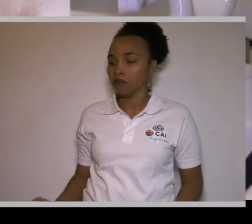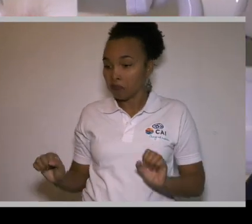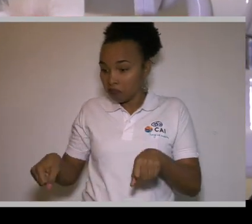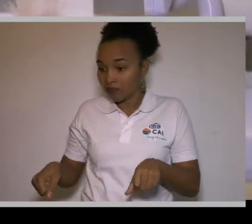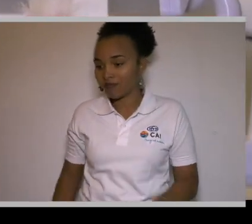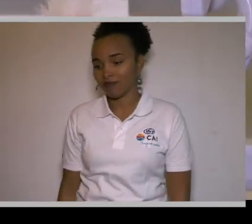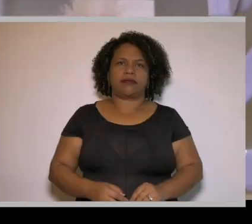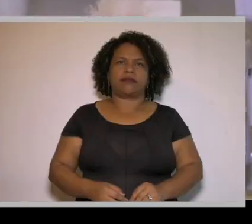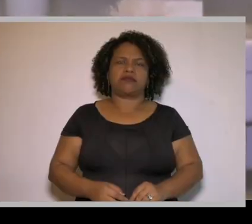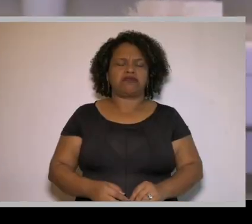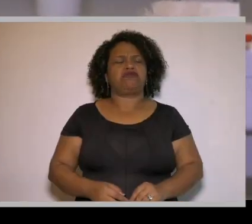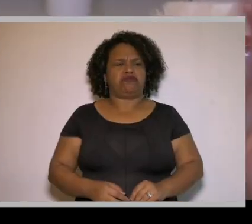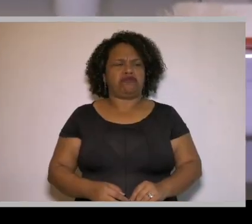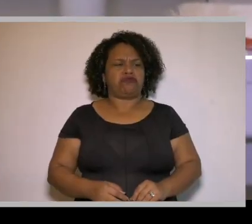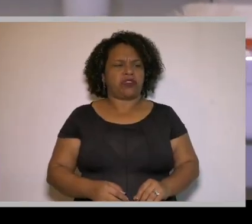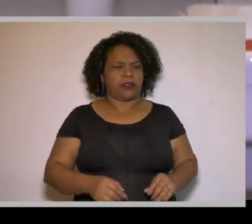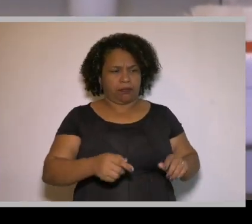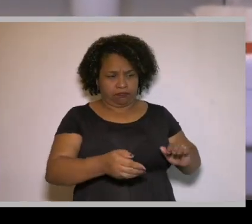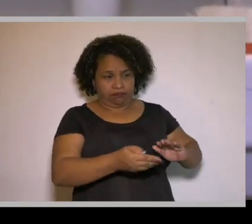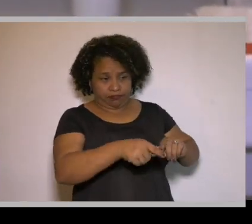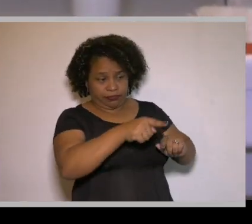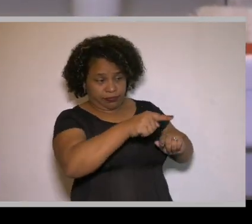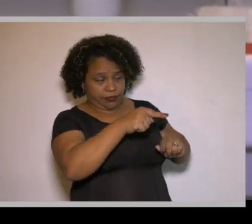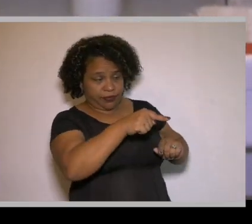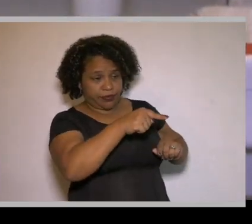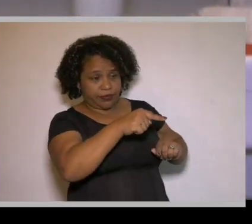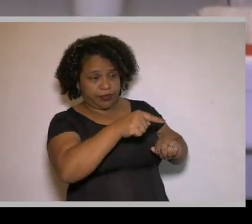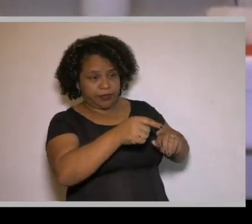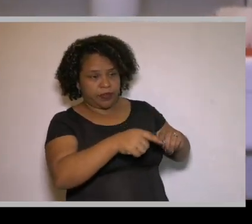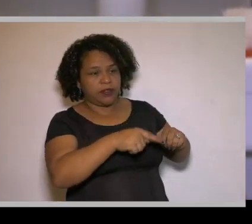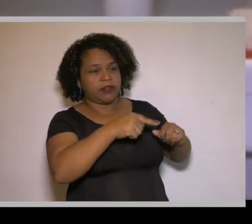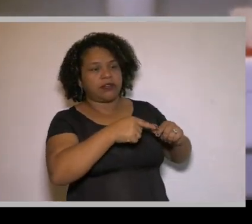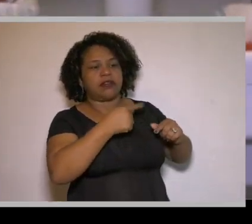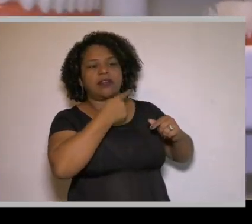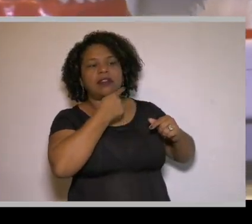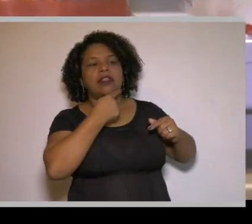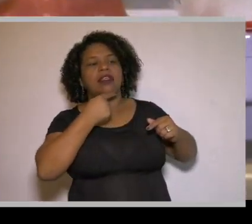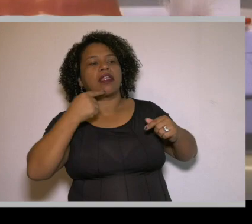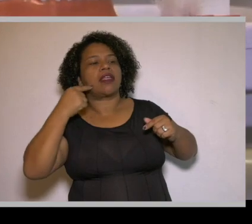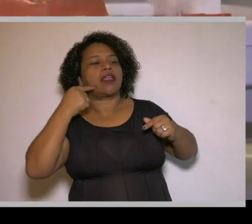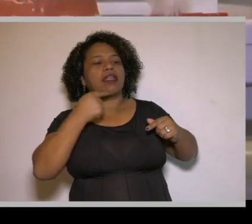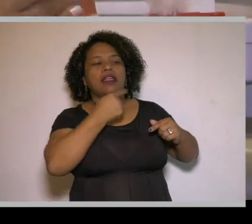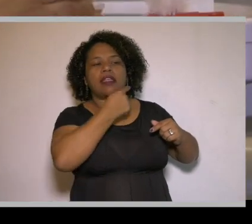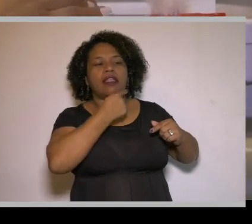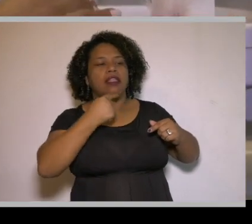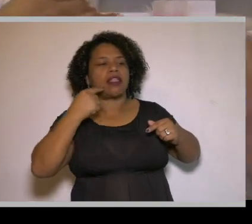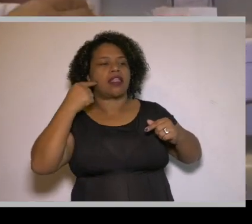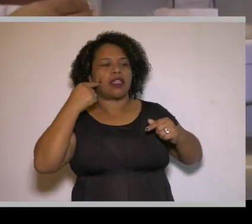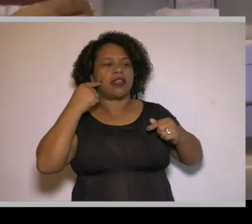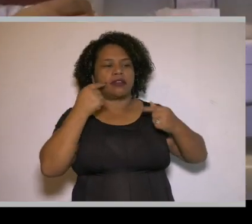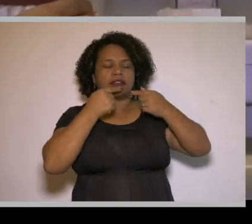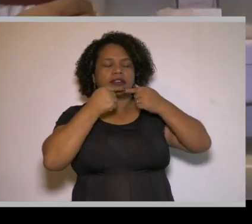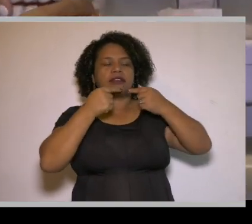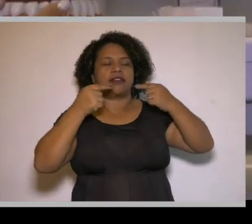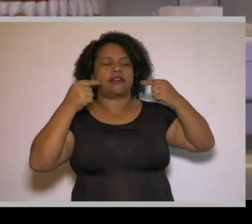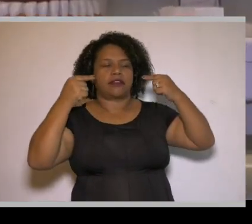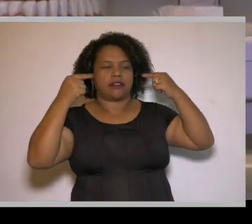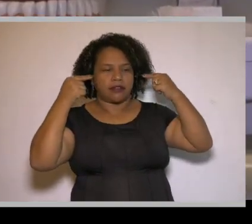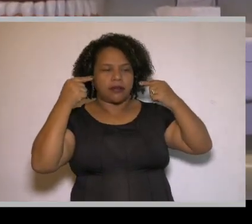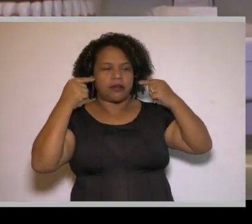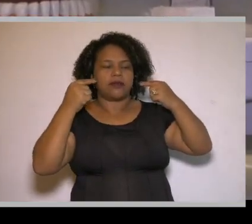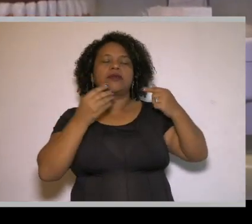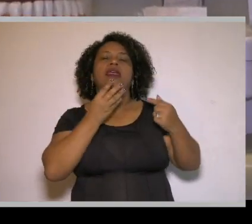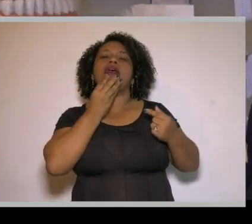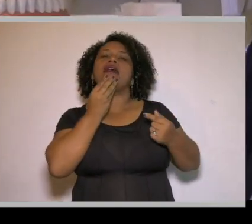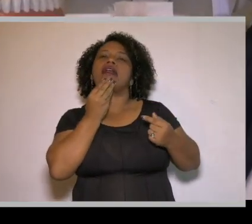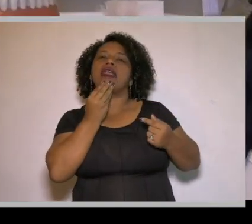une, articula. Ajá, como donde La se parte une de la parte de abajo con el cráneo. Perfecto. Ese es ahí el cóndilo. O sea, una vez que el